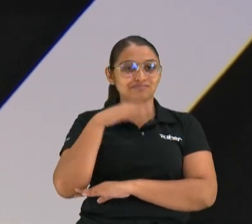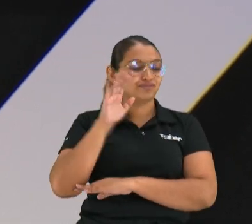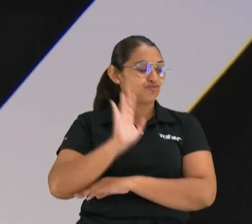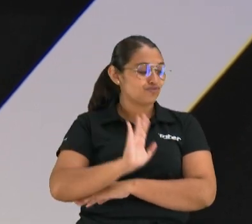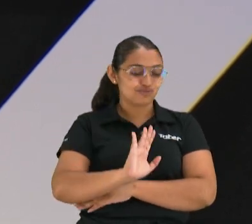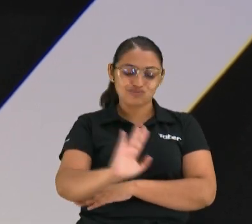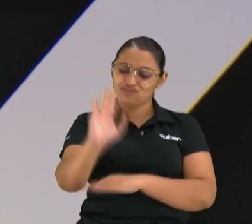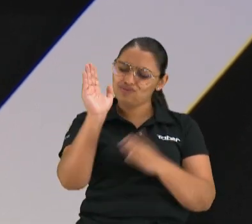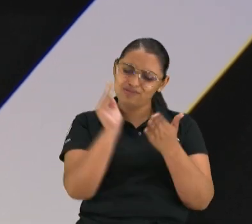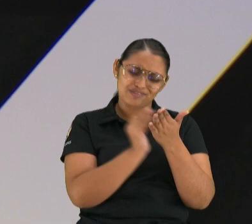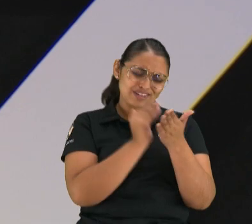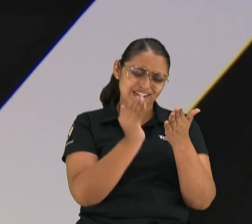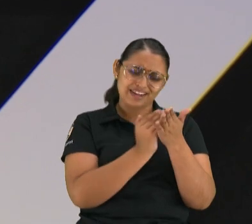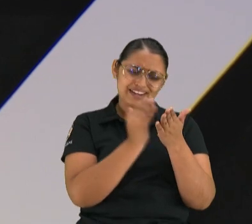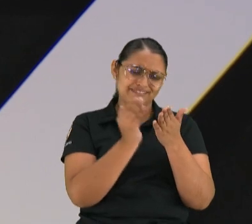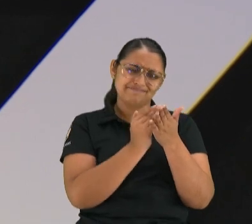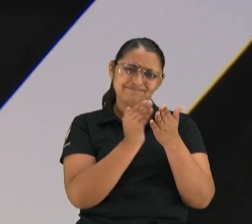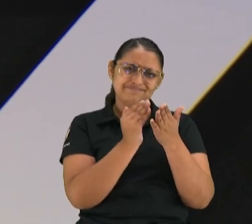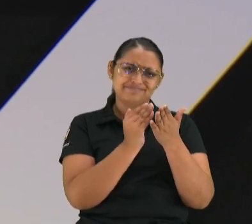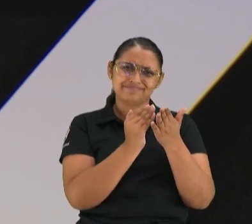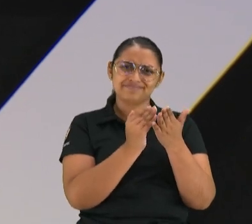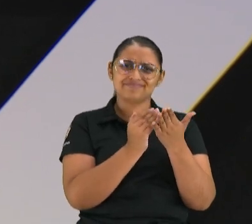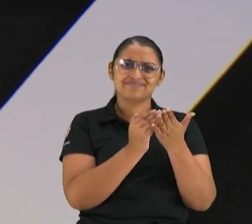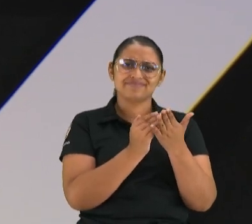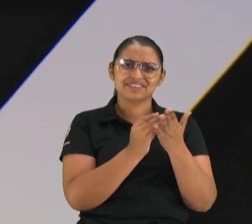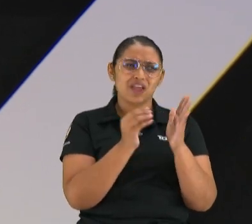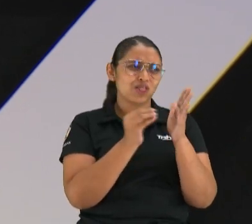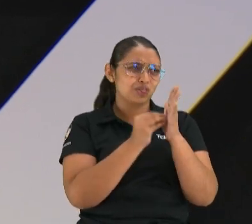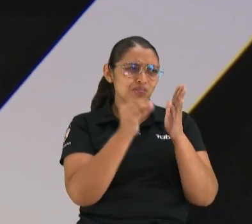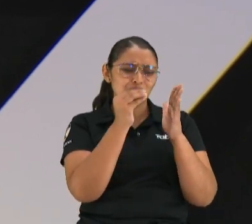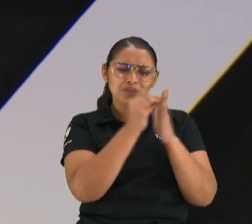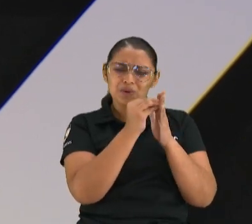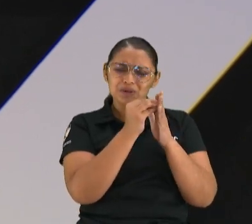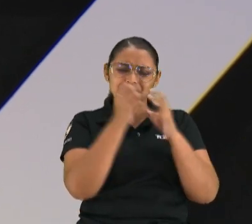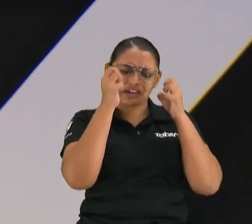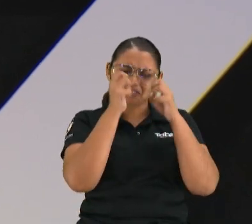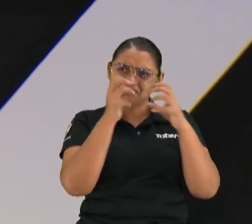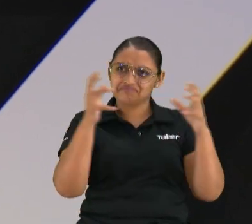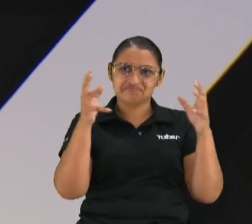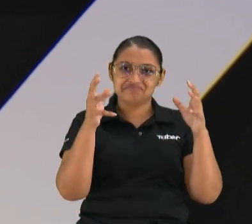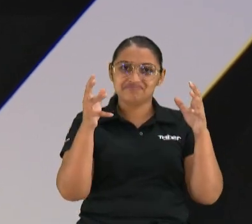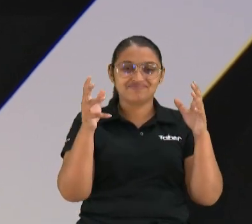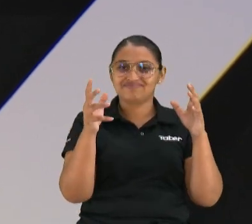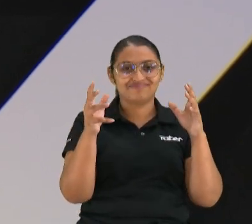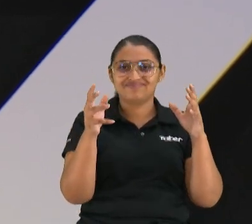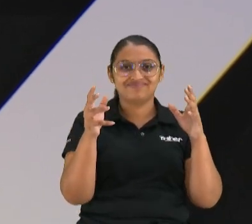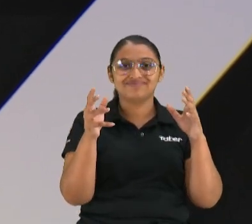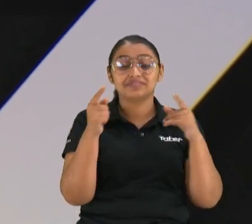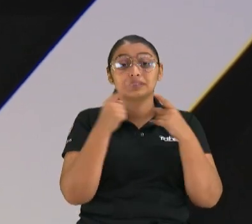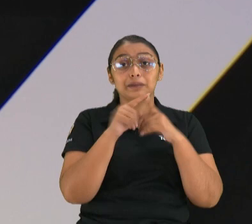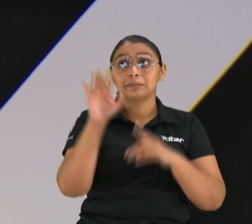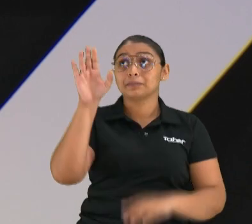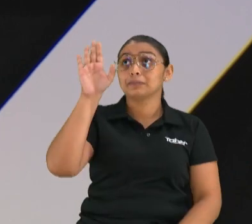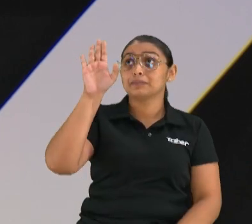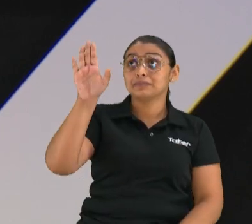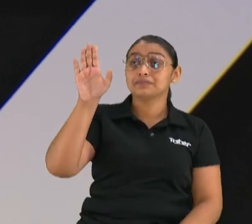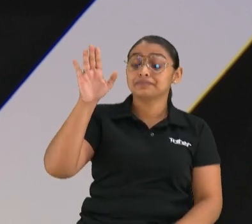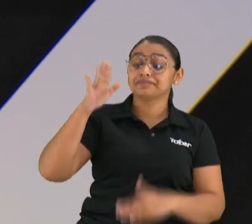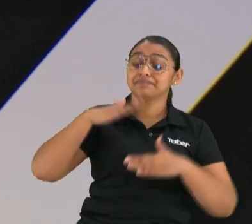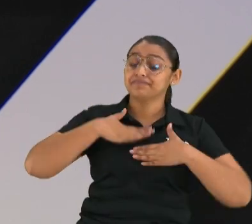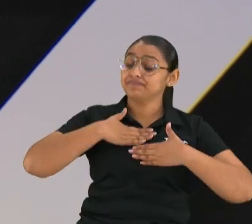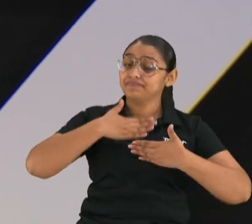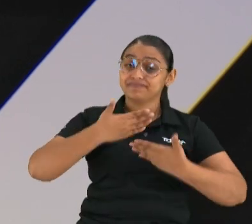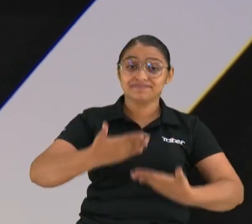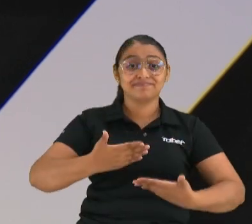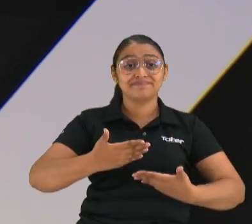brillantes nunca saqué buenas notas en la escuela pero la misericordia de Dios él